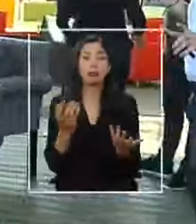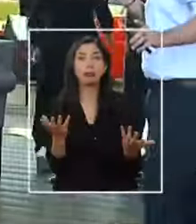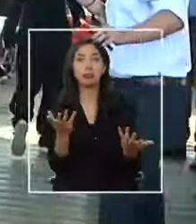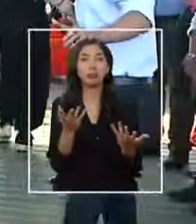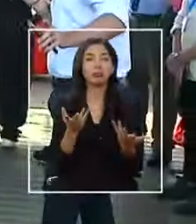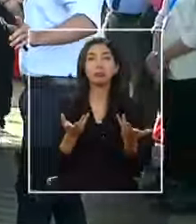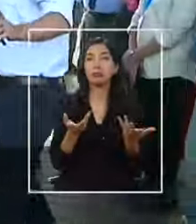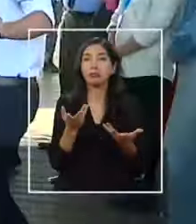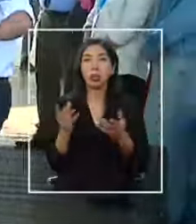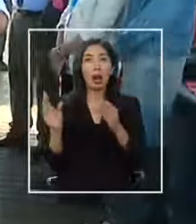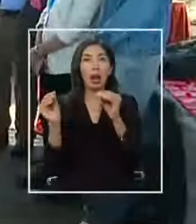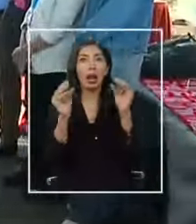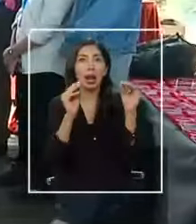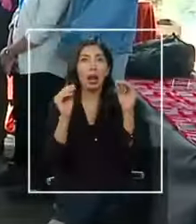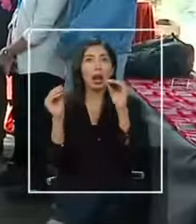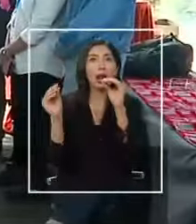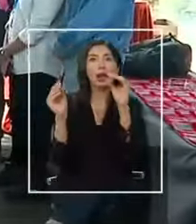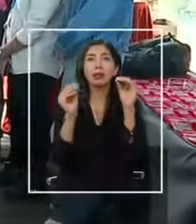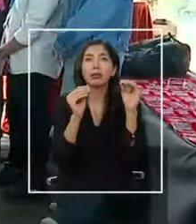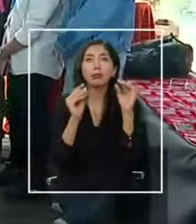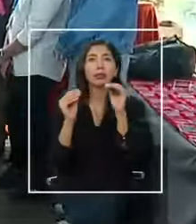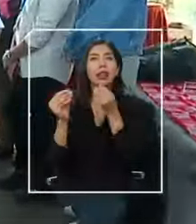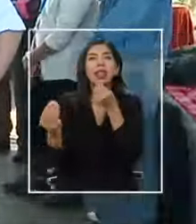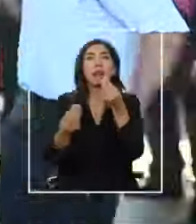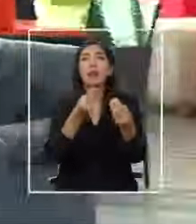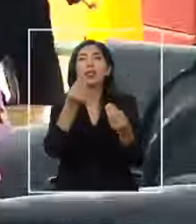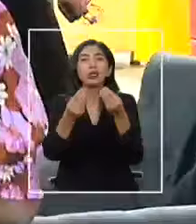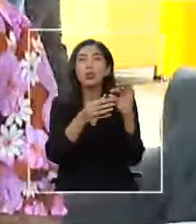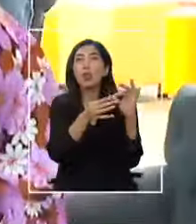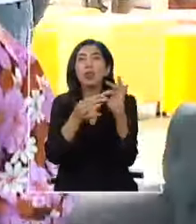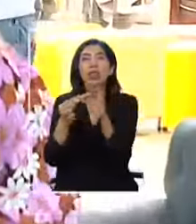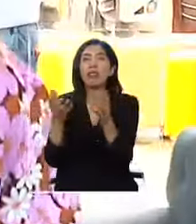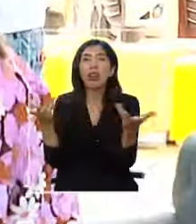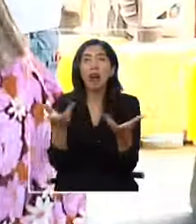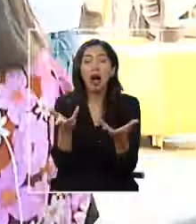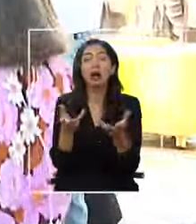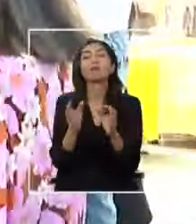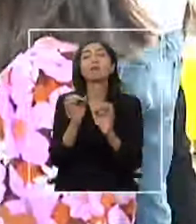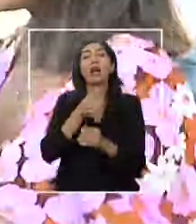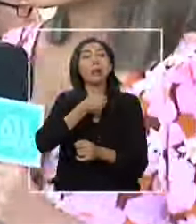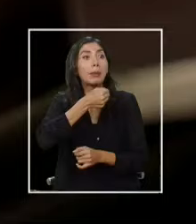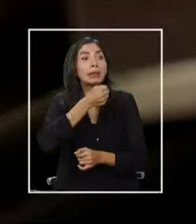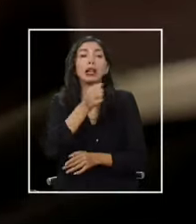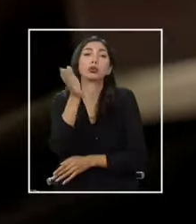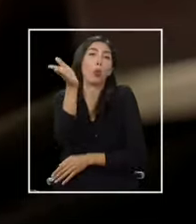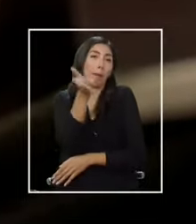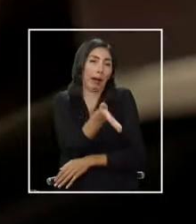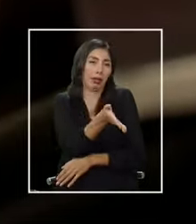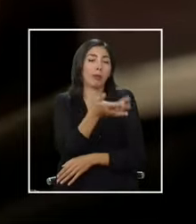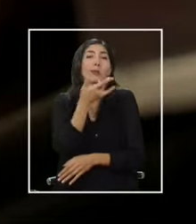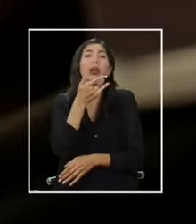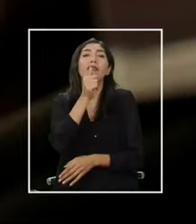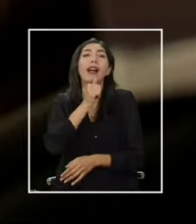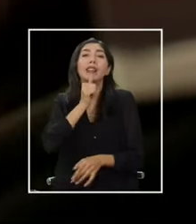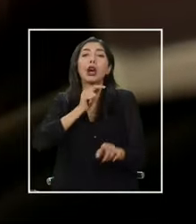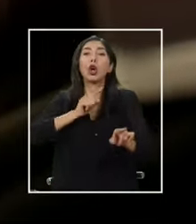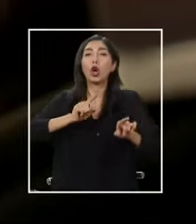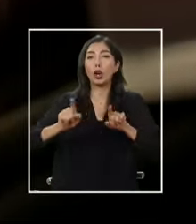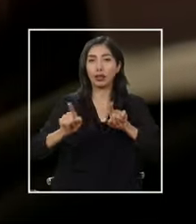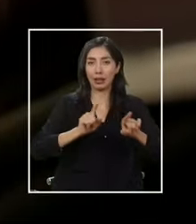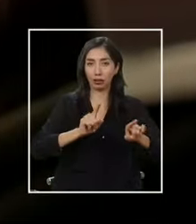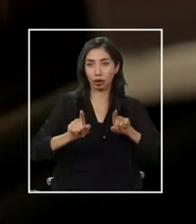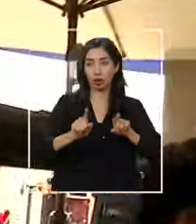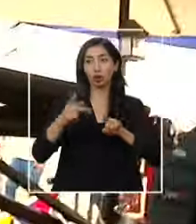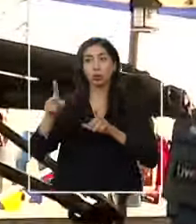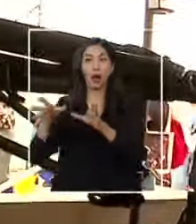El aire, hay que contar eso, el aire. Finalmente el esperado punto se suspendió. No se logró la coordinación esperada, señalaron